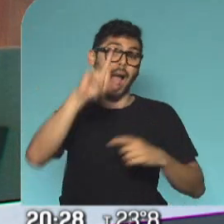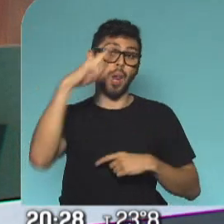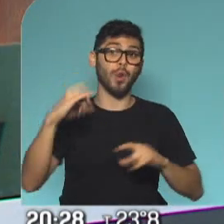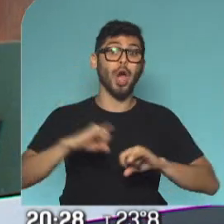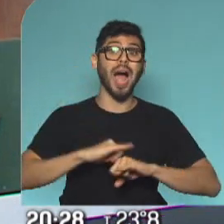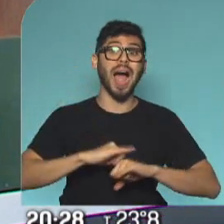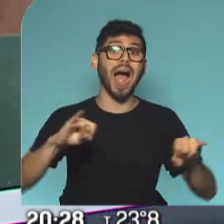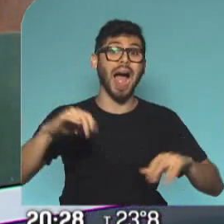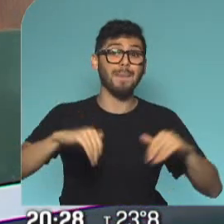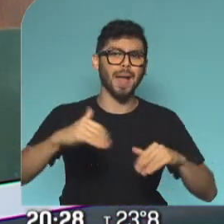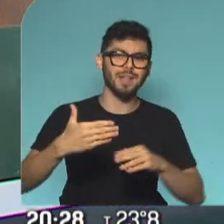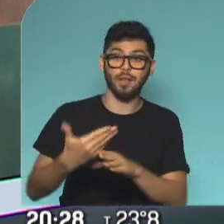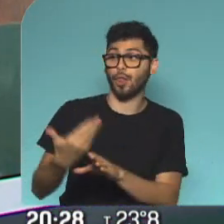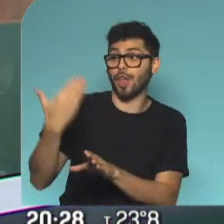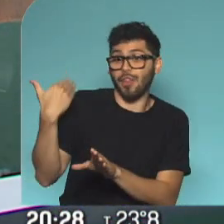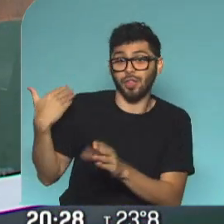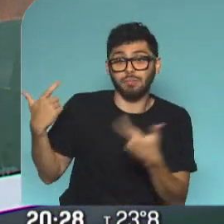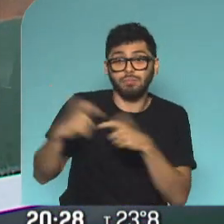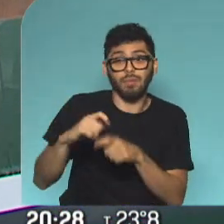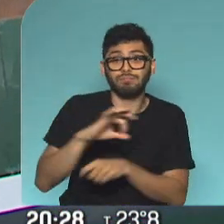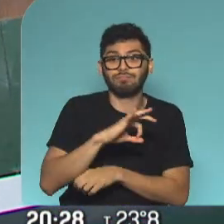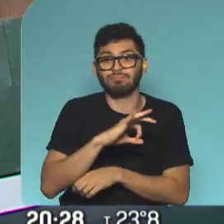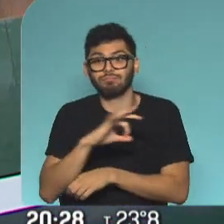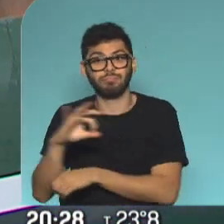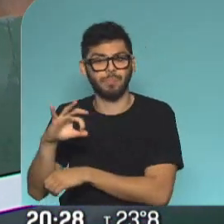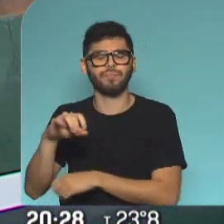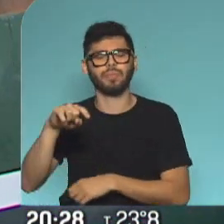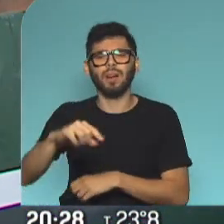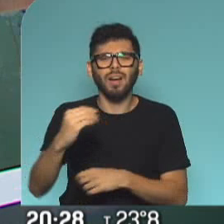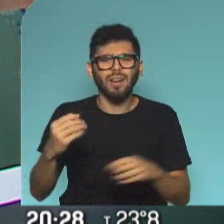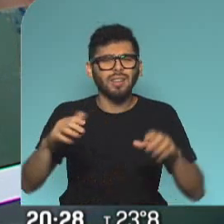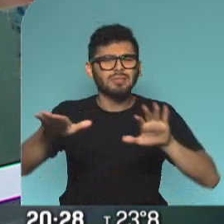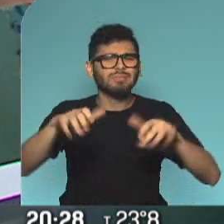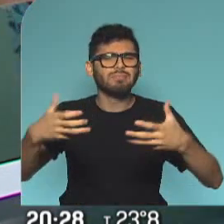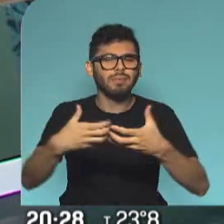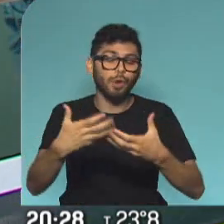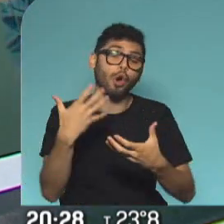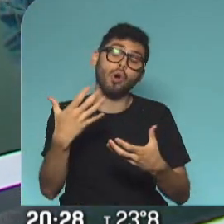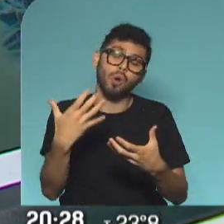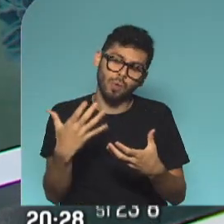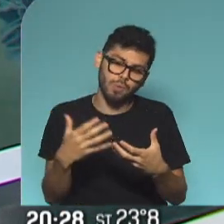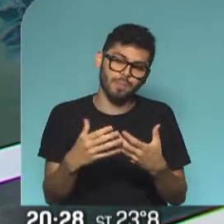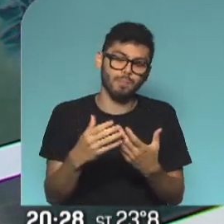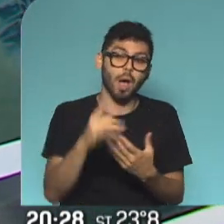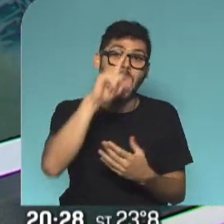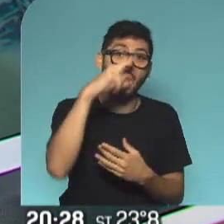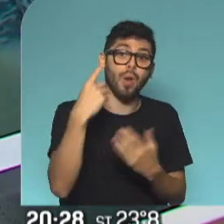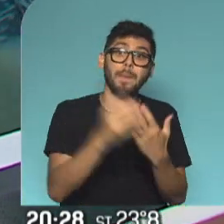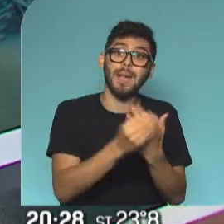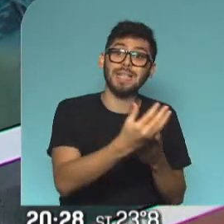Fernández, no se había reunido. Es una convocatoria básicamente que reúne, por supuesto, bueno, al gabinete de Alberto